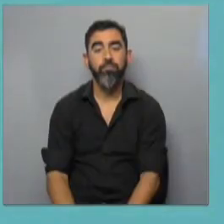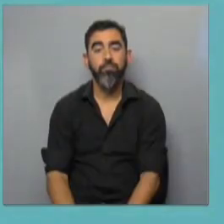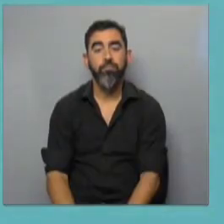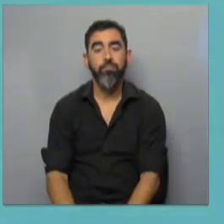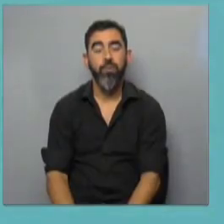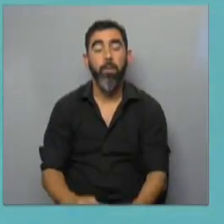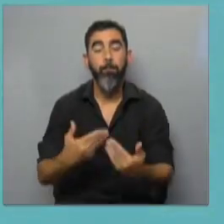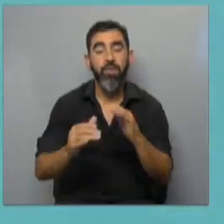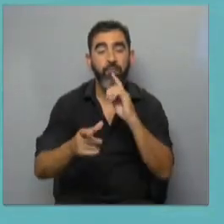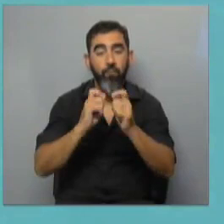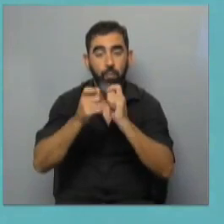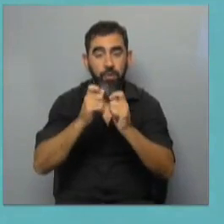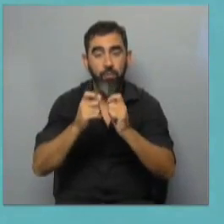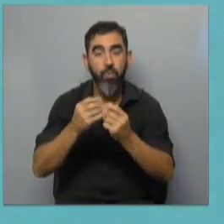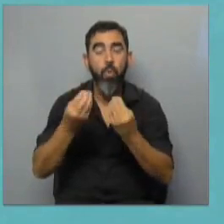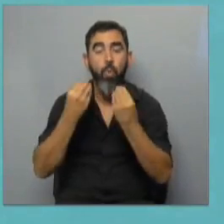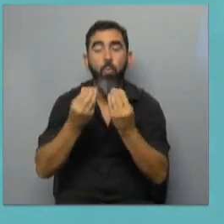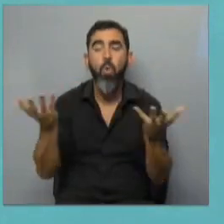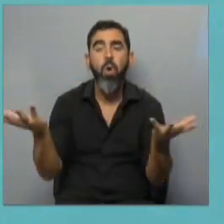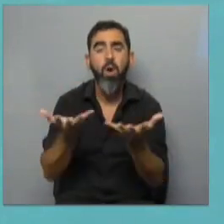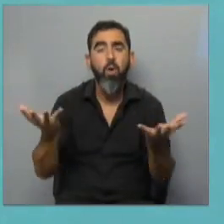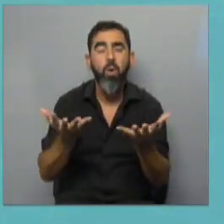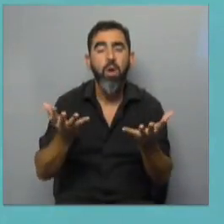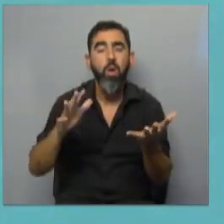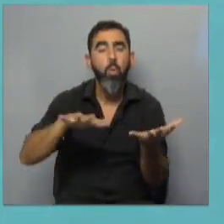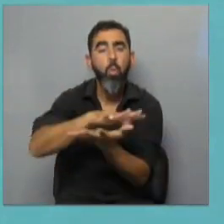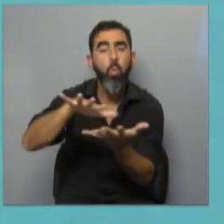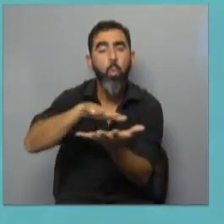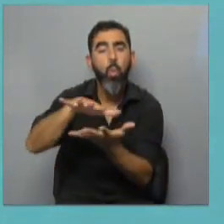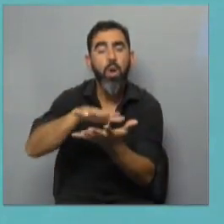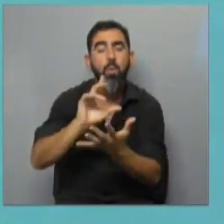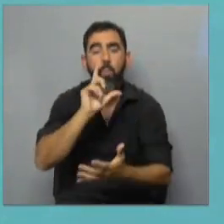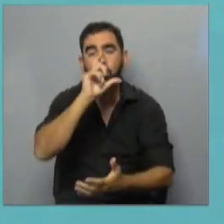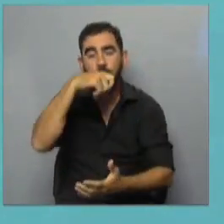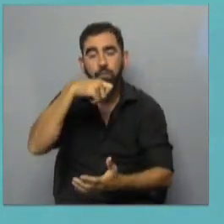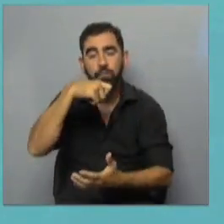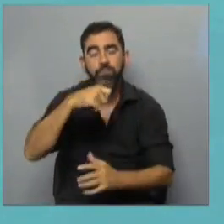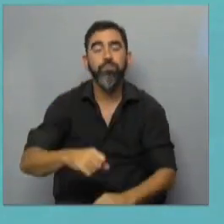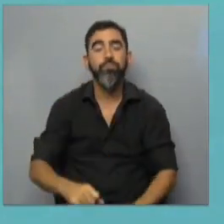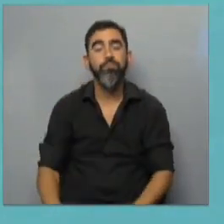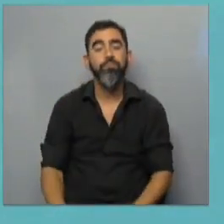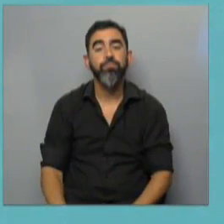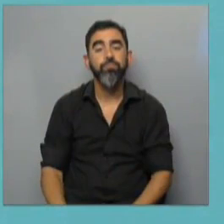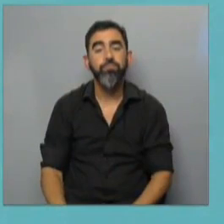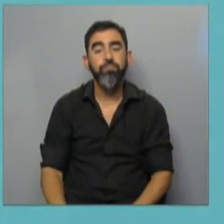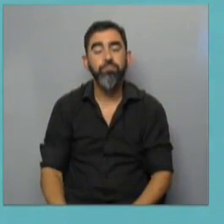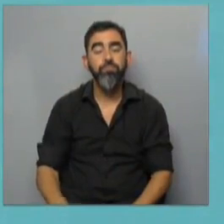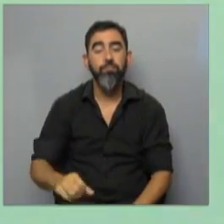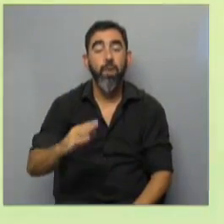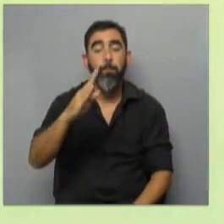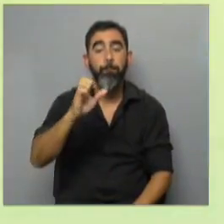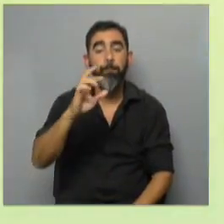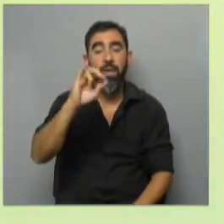comenzamos el informativo viendo qué está pasando en algún punto de la capital vamos a recibir con mucho gusto a mauricio